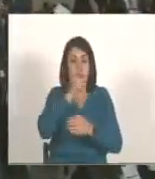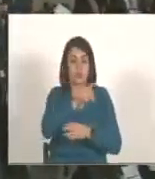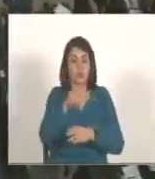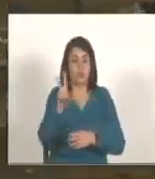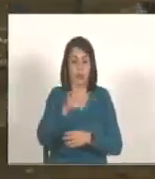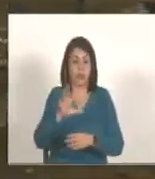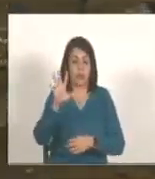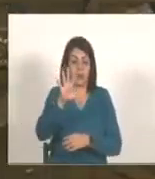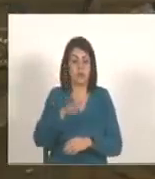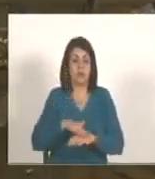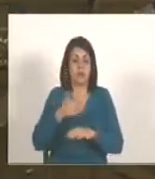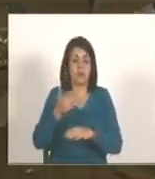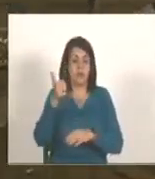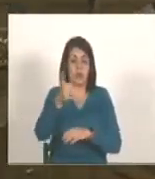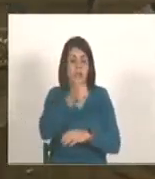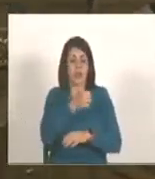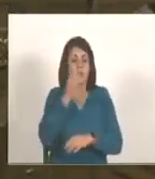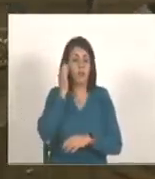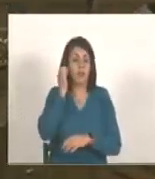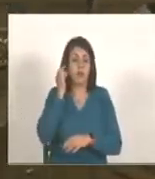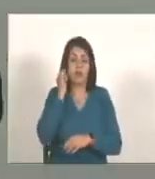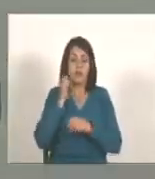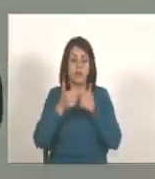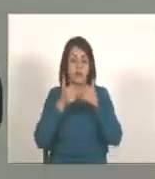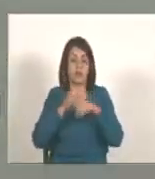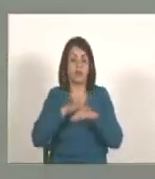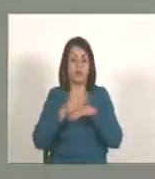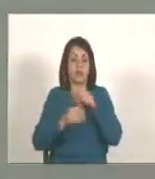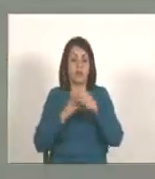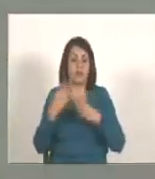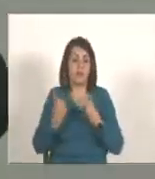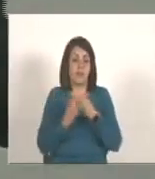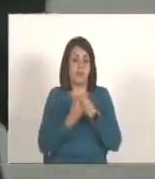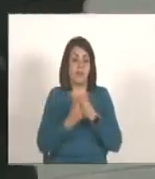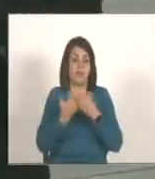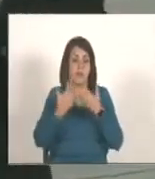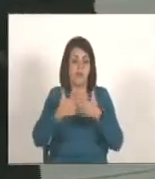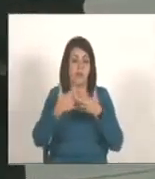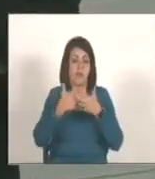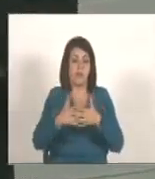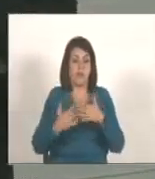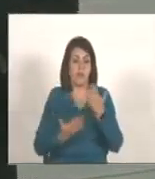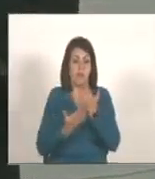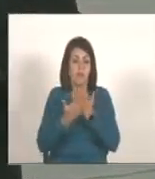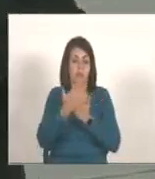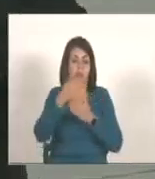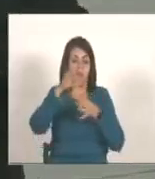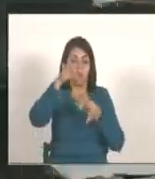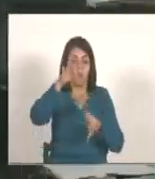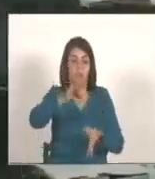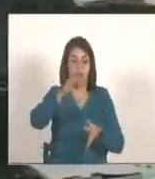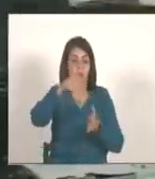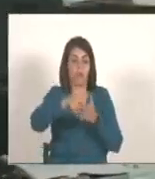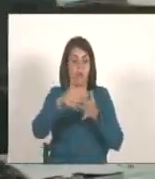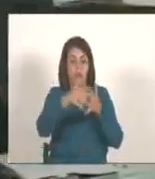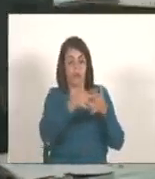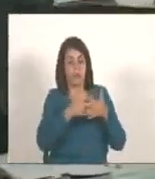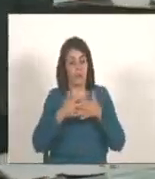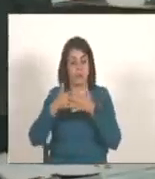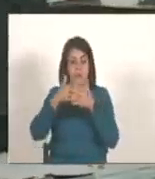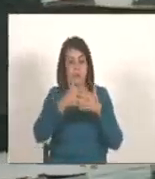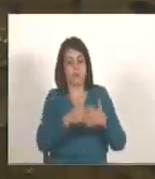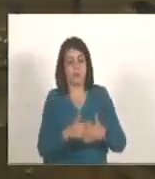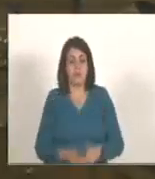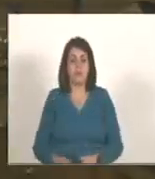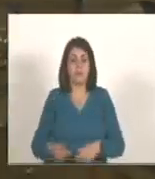patria. Para que cada mujer y hombre de bien vaya a las máquinas de votación y le diga al imperio